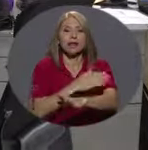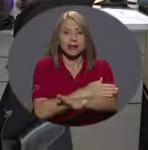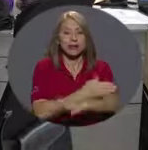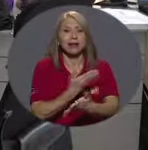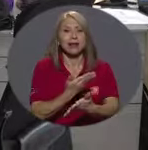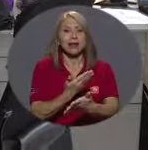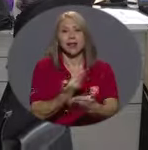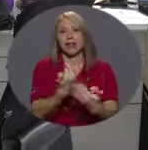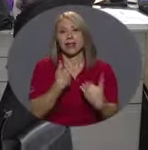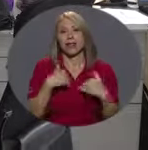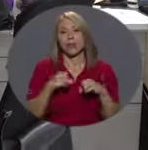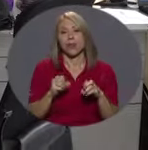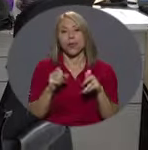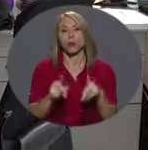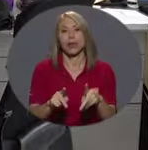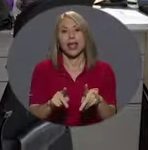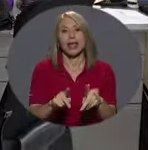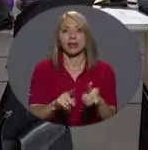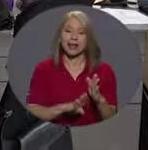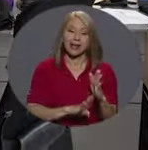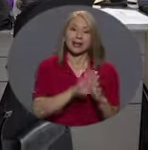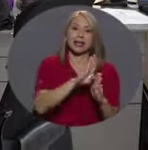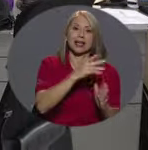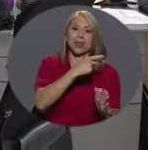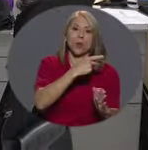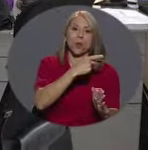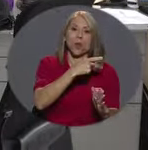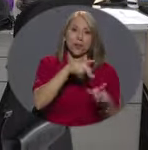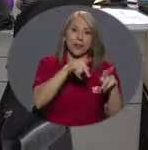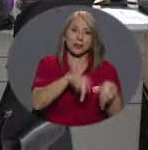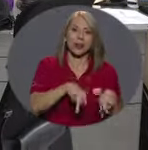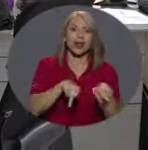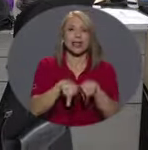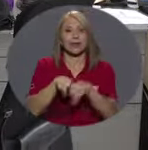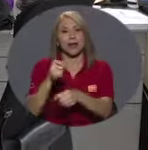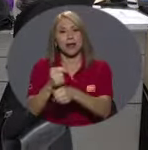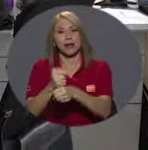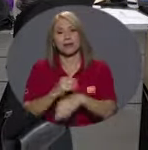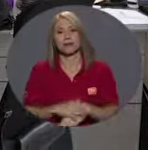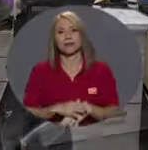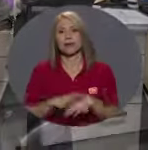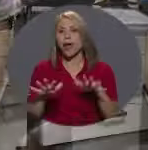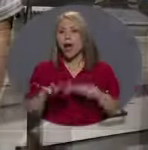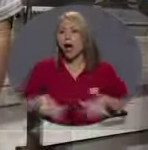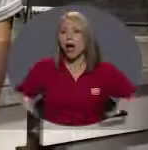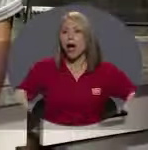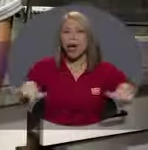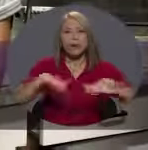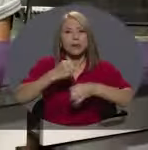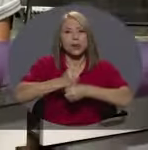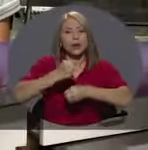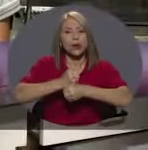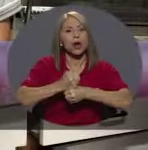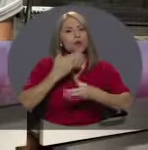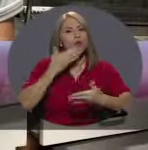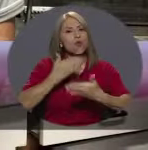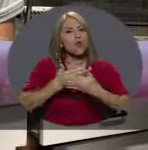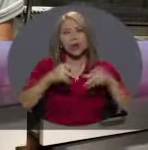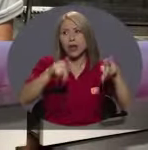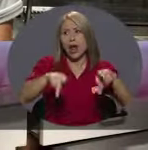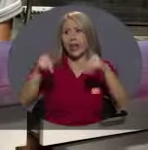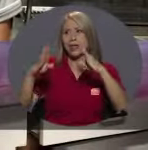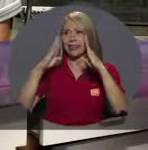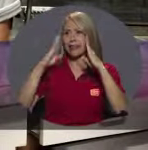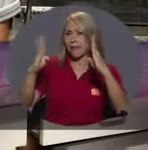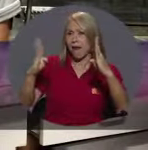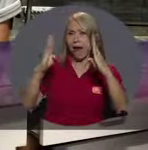surgir y tener la oportunidad también de crecer tanto como persona como en la parte laboral. El ambiente laboral es muy